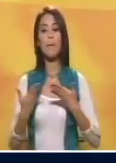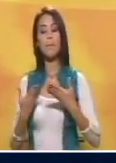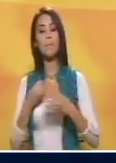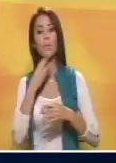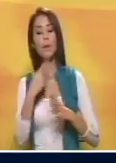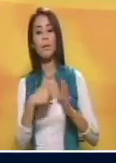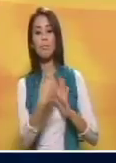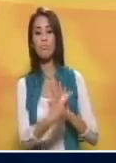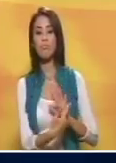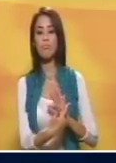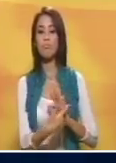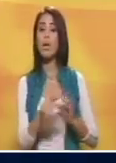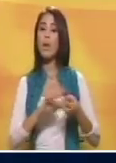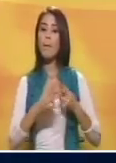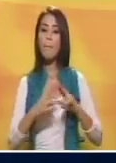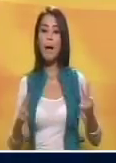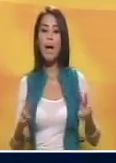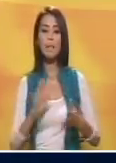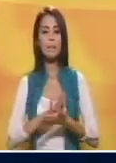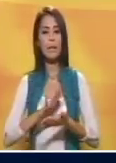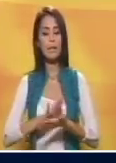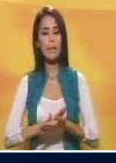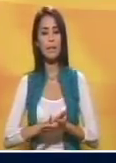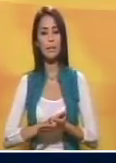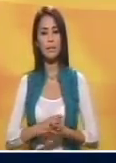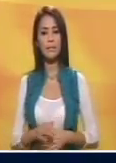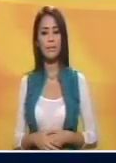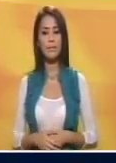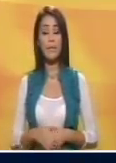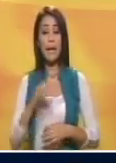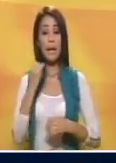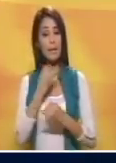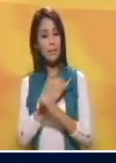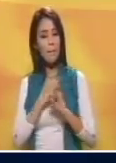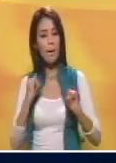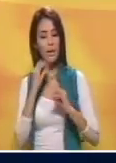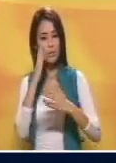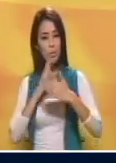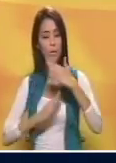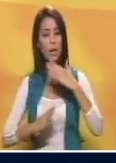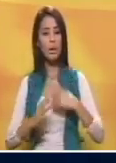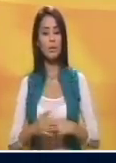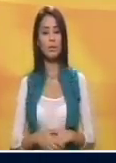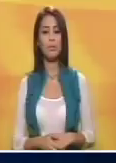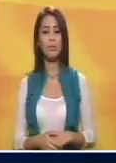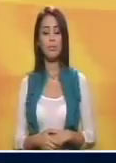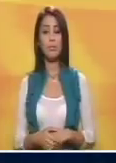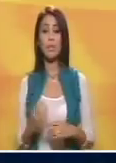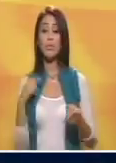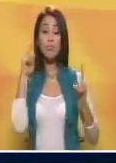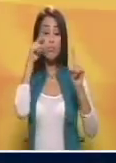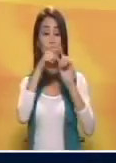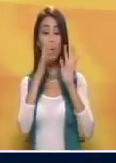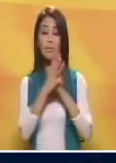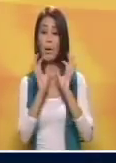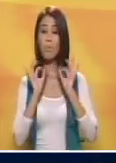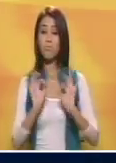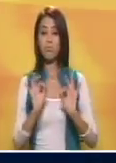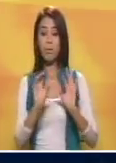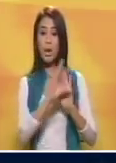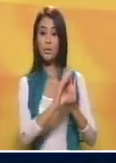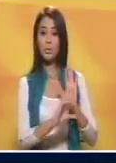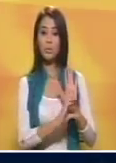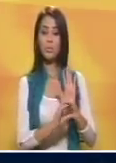de la República, como es la paz, como es la tranquilidad, como es la soberanía, que son objetivos intrínsecos de la constituyente,